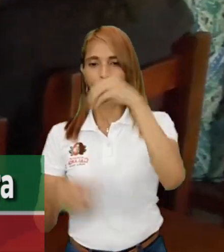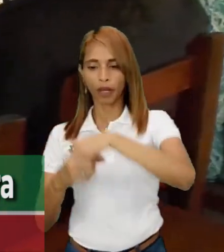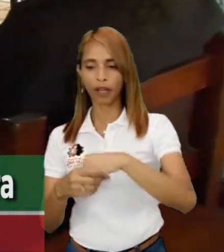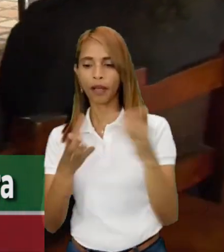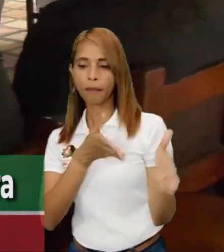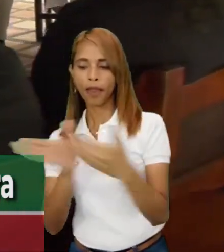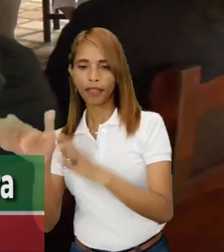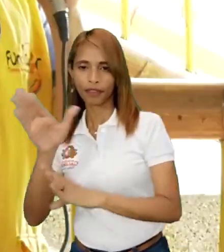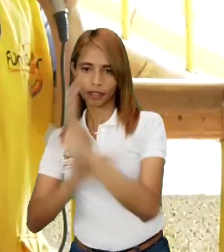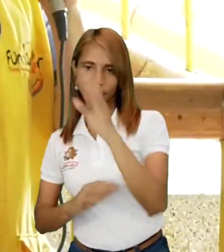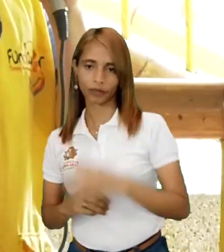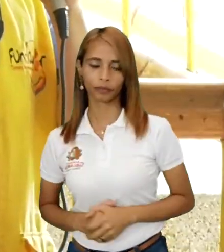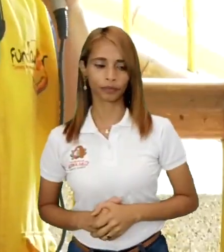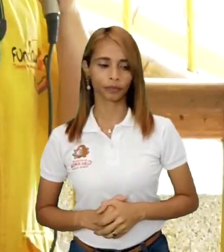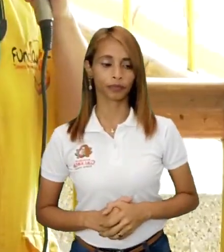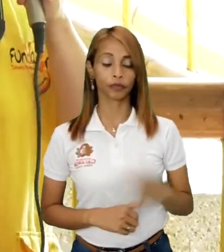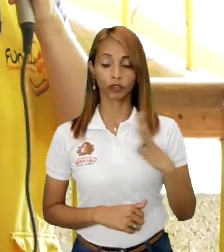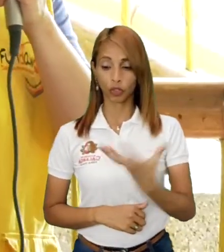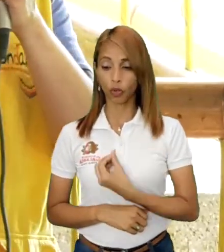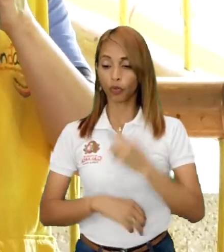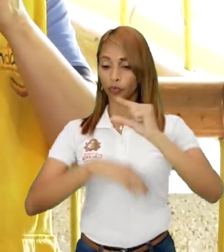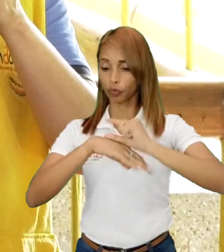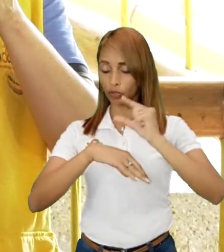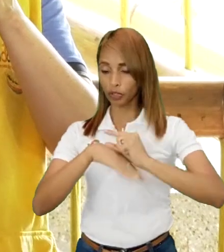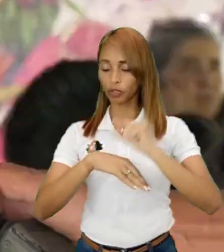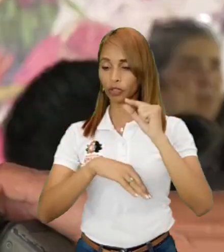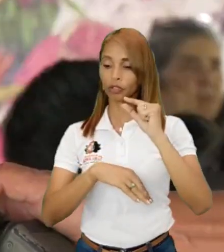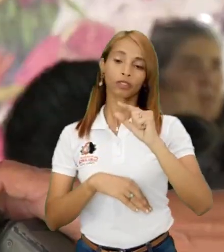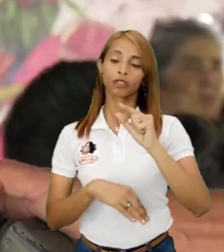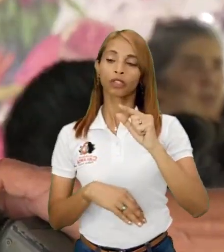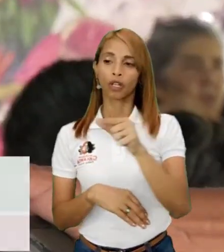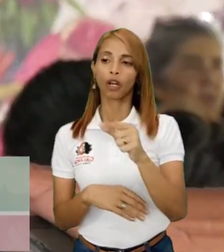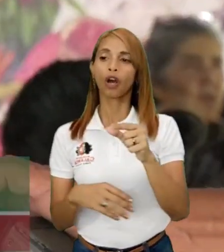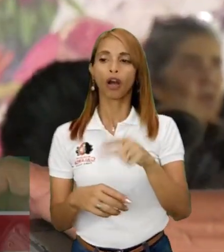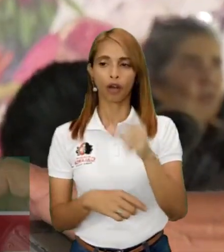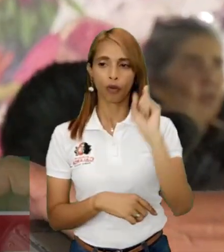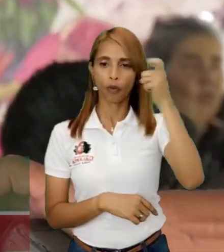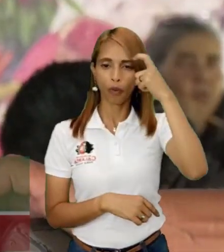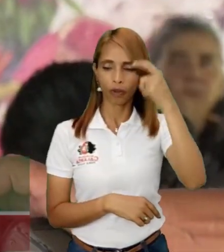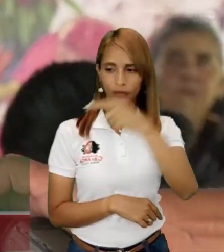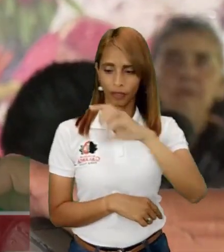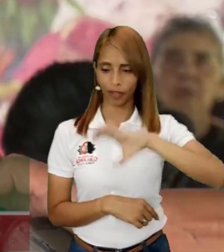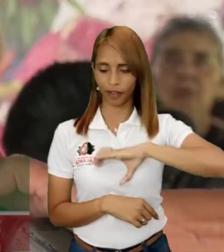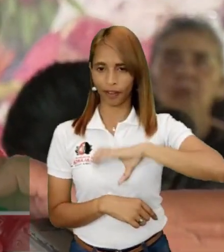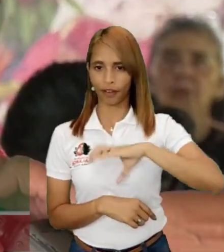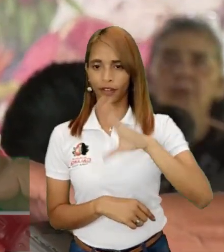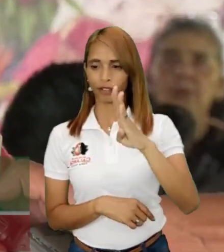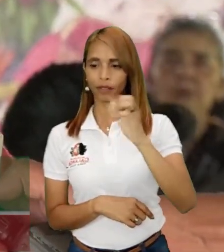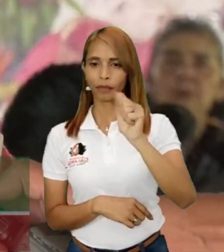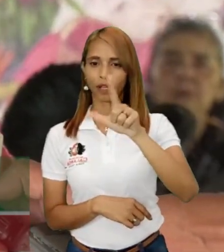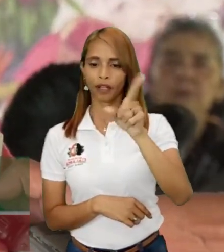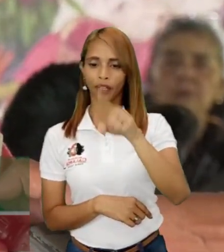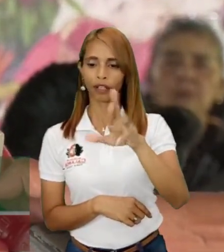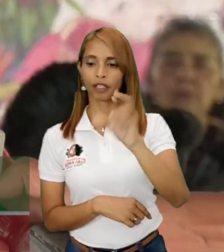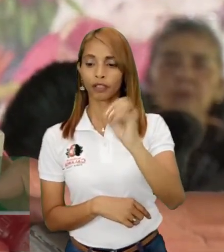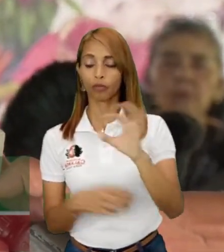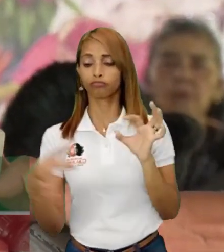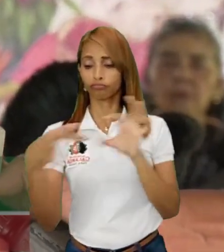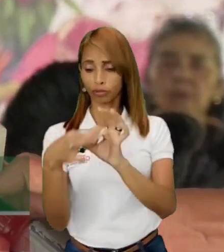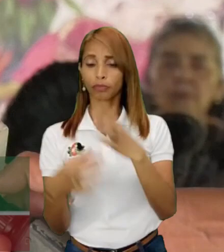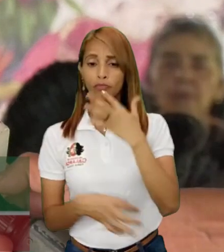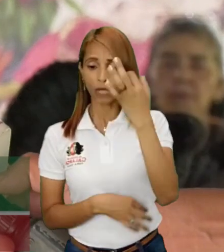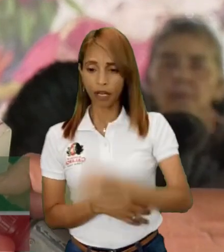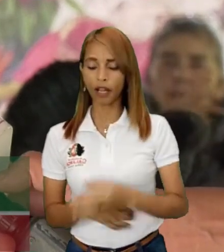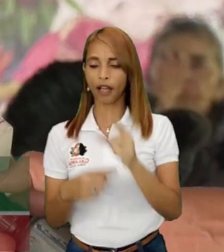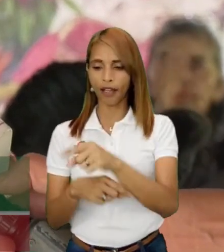la temática para que lo incluya en el plan de desarrollo con fundamor nosotros hemos podido conectar muchas cosas con este